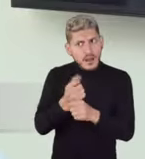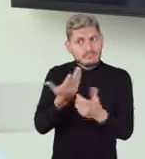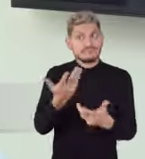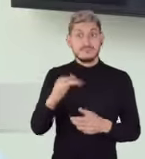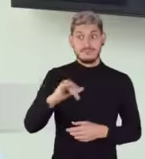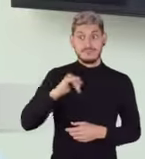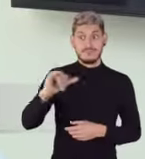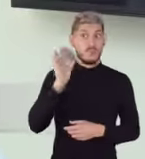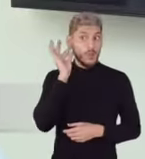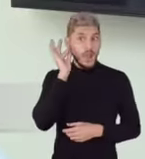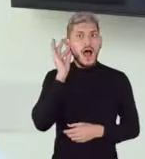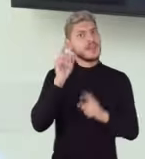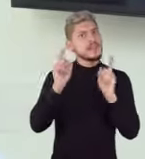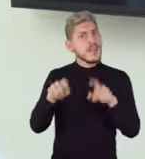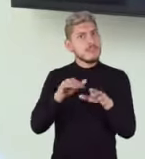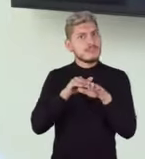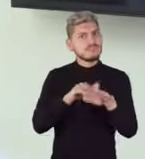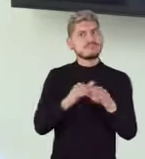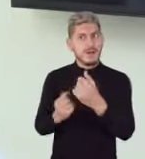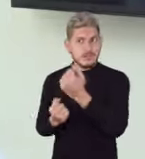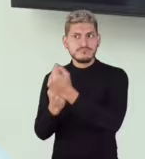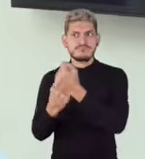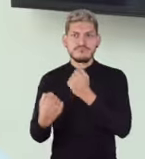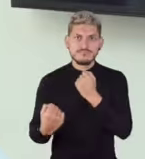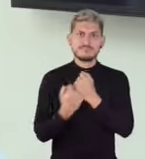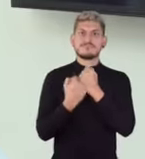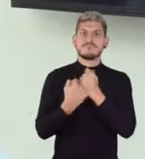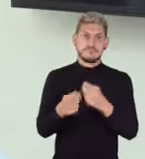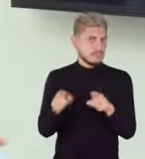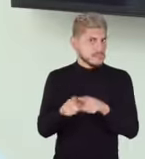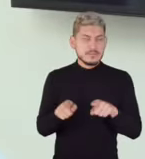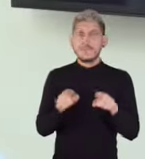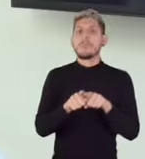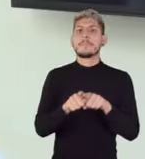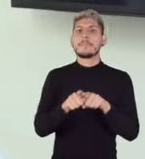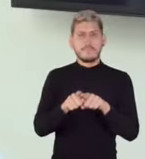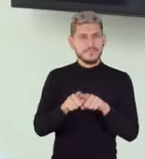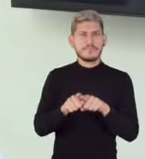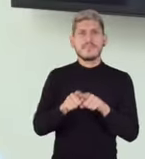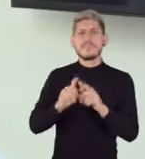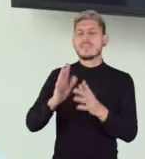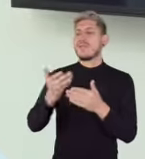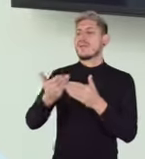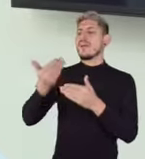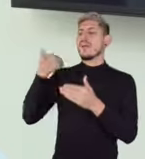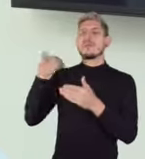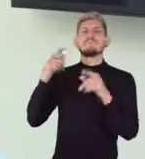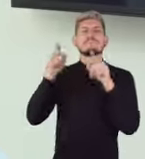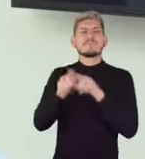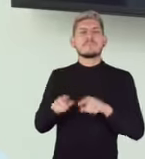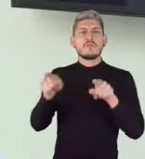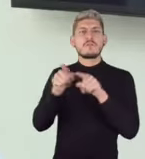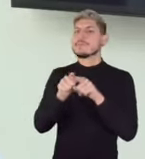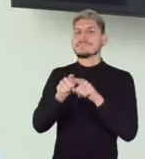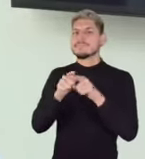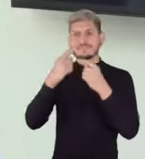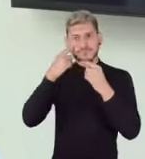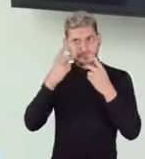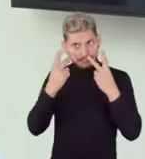estarnos respaldando justamente en esto que yo digo, dejar atrás lo mismo de siempre y darle un giro, un